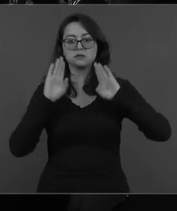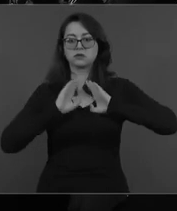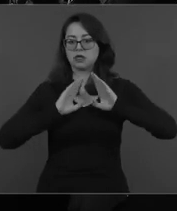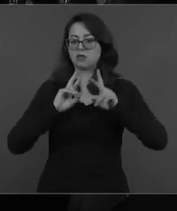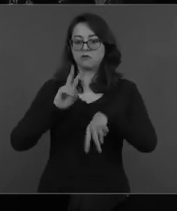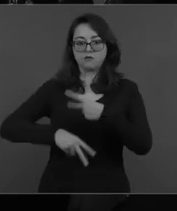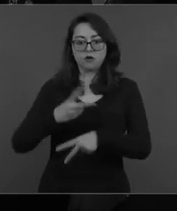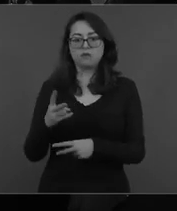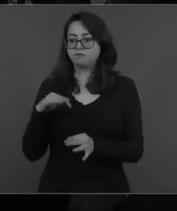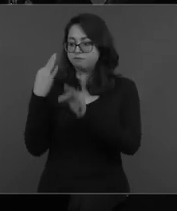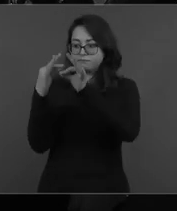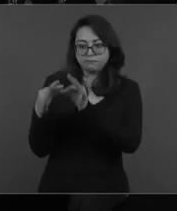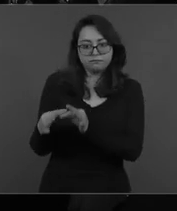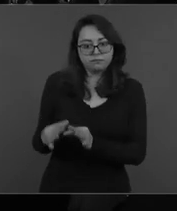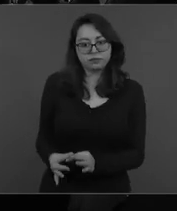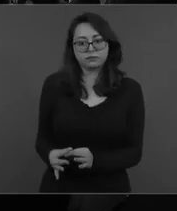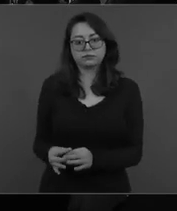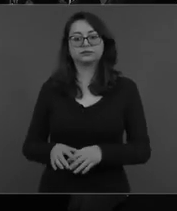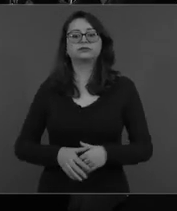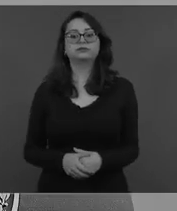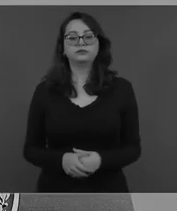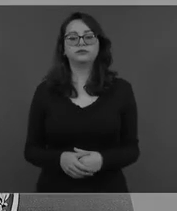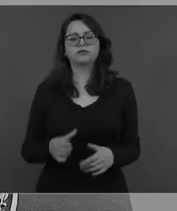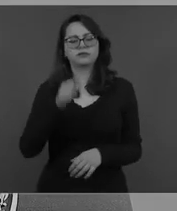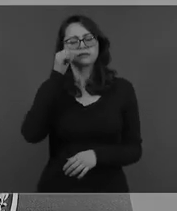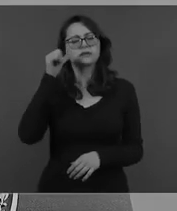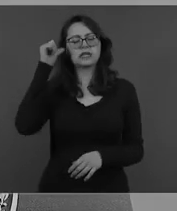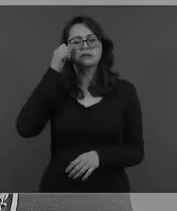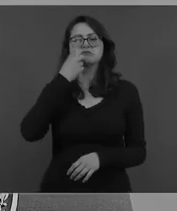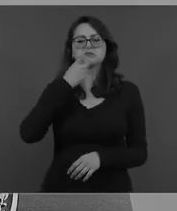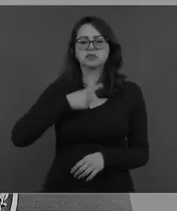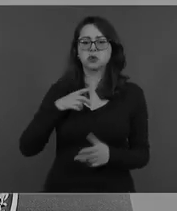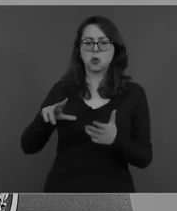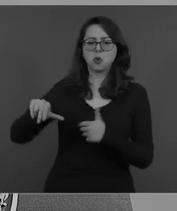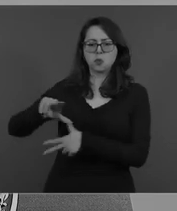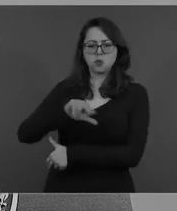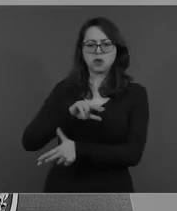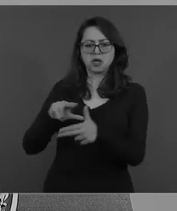cuando me informaron de que era un fenómeno, porque